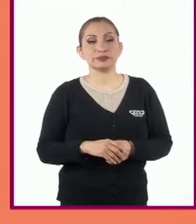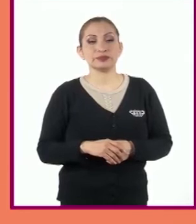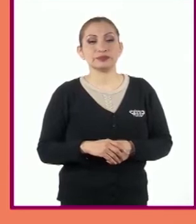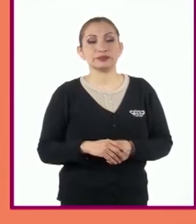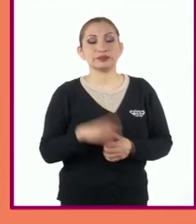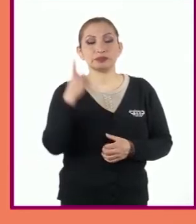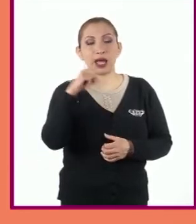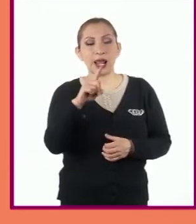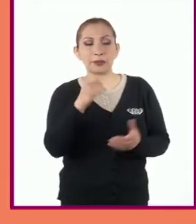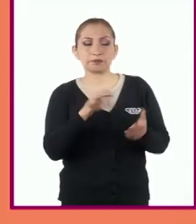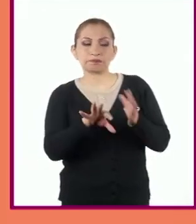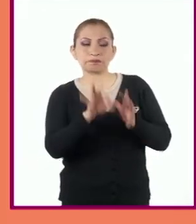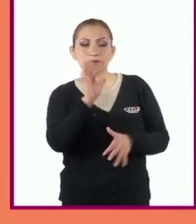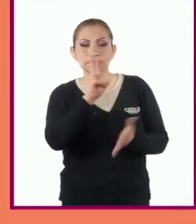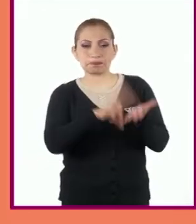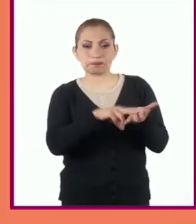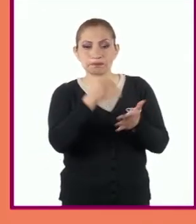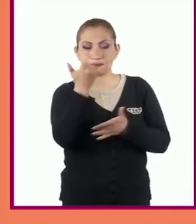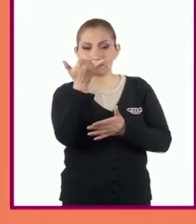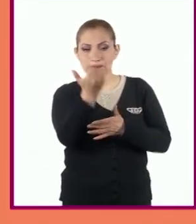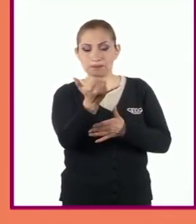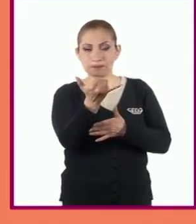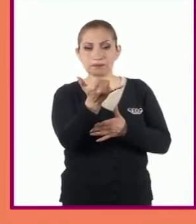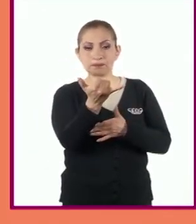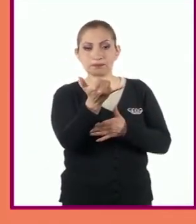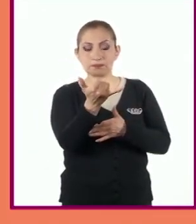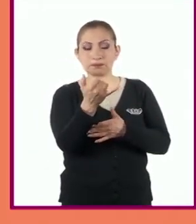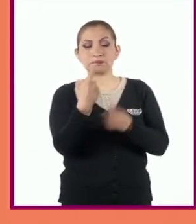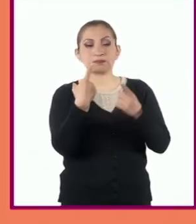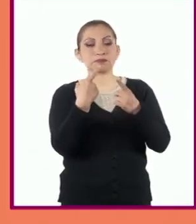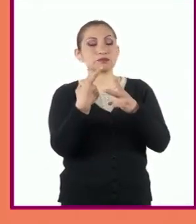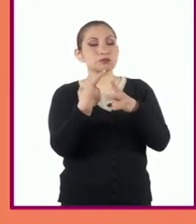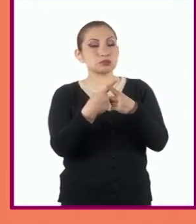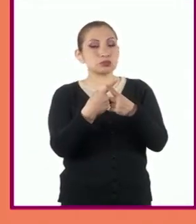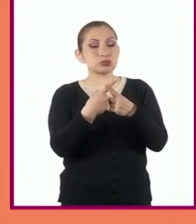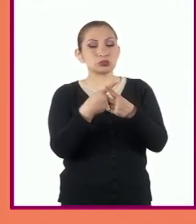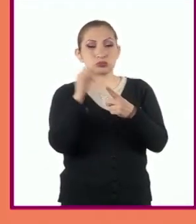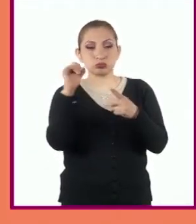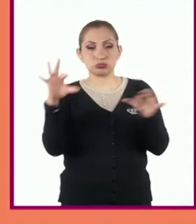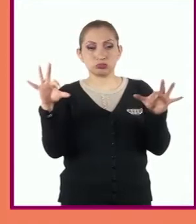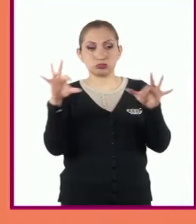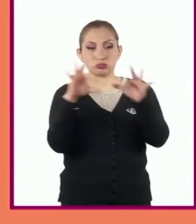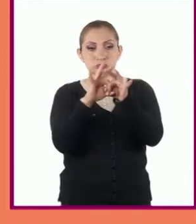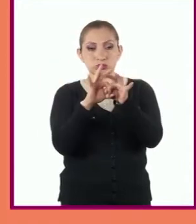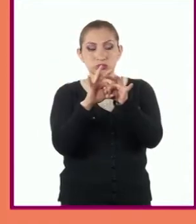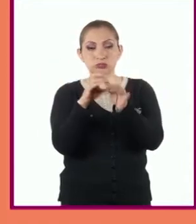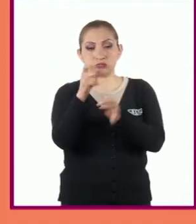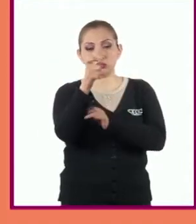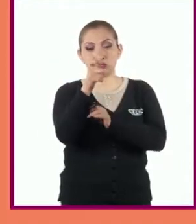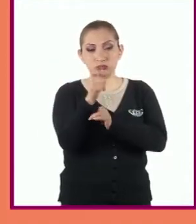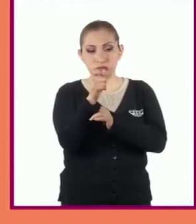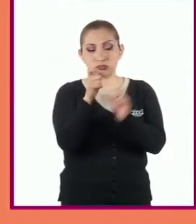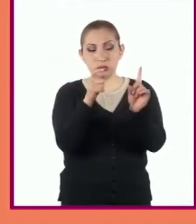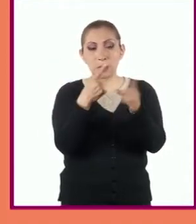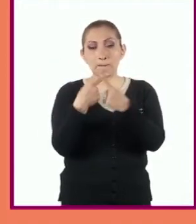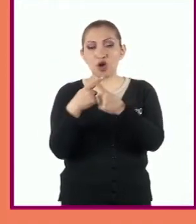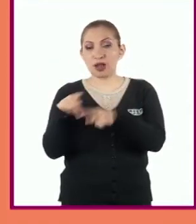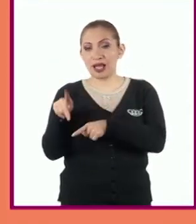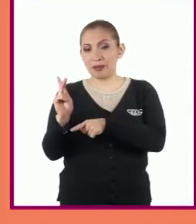Para determinar valores en Y, multiplicamos su correspondiente en X por